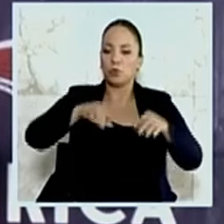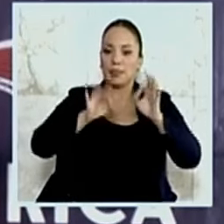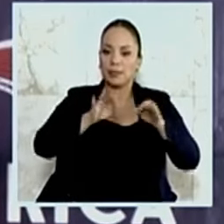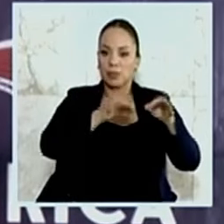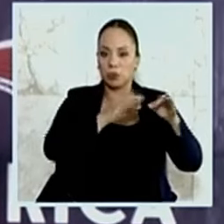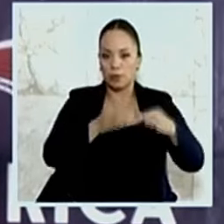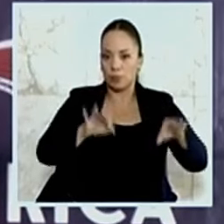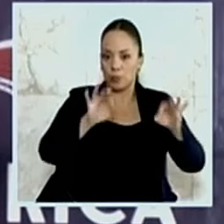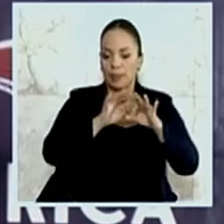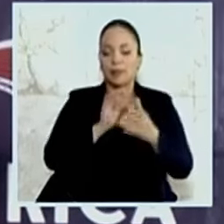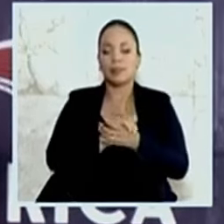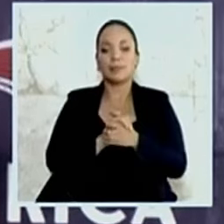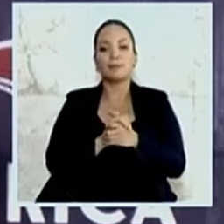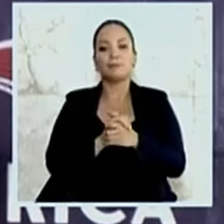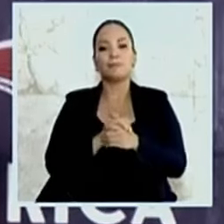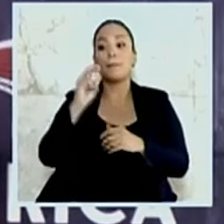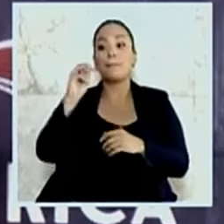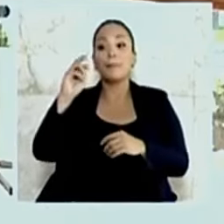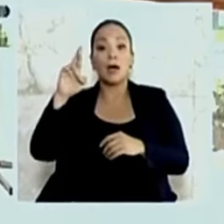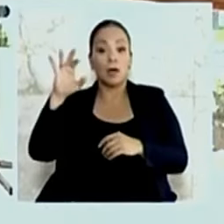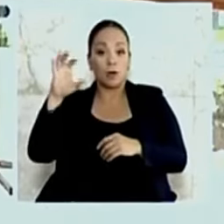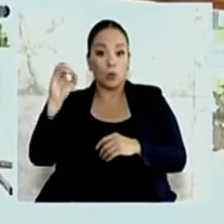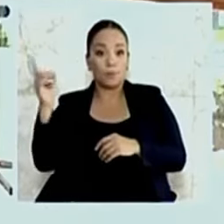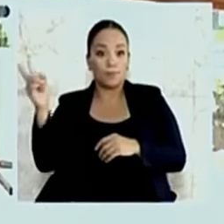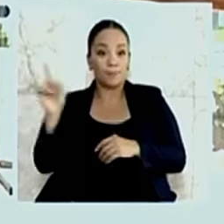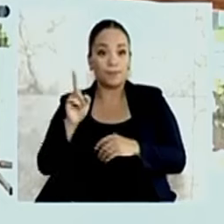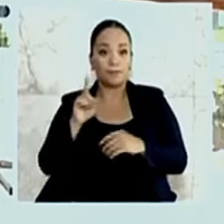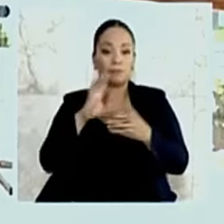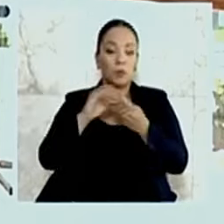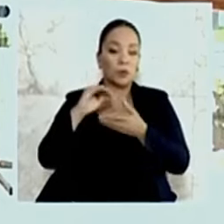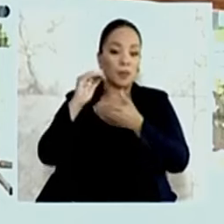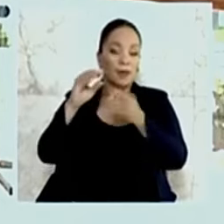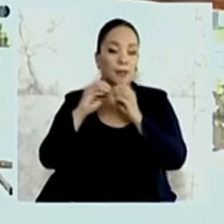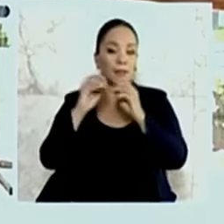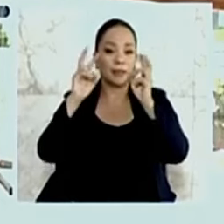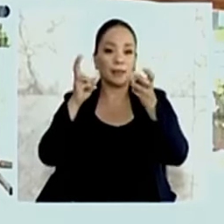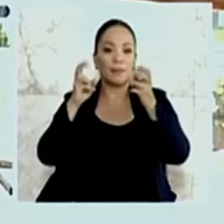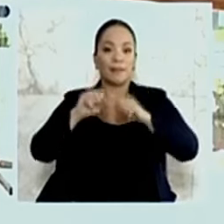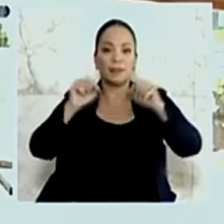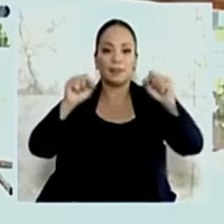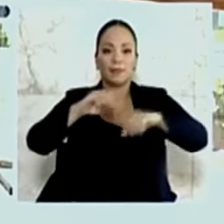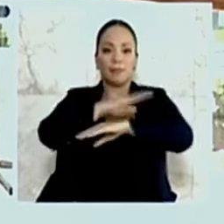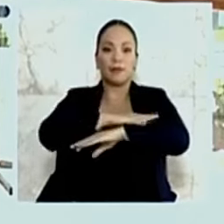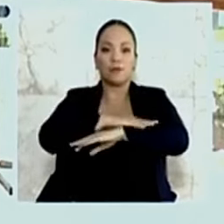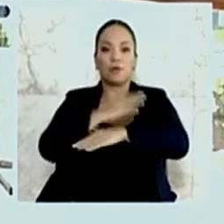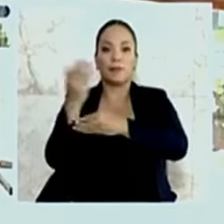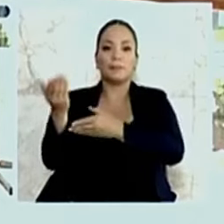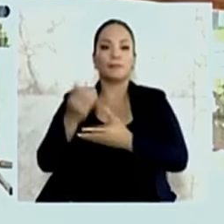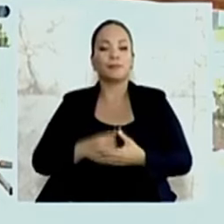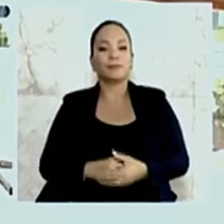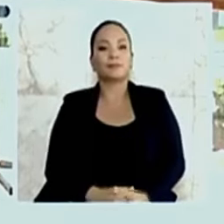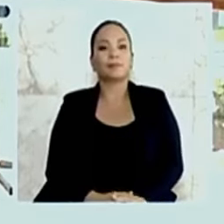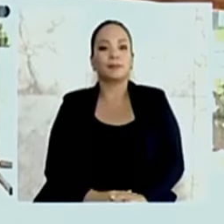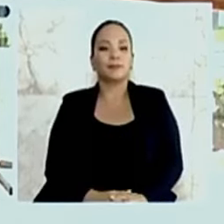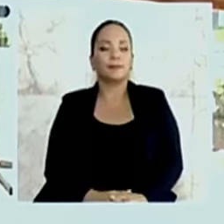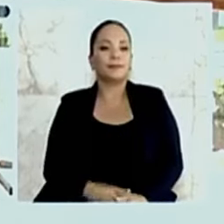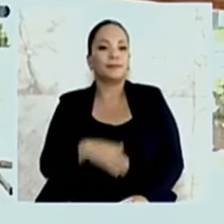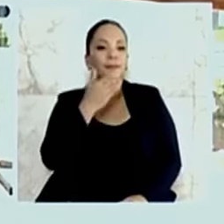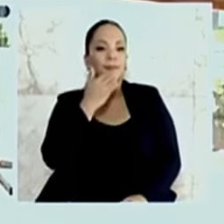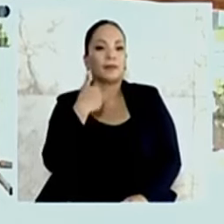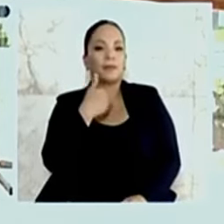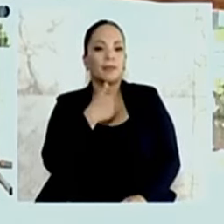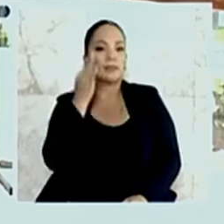también incrementa esa seguridad que yo mencioné hace un ratito y agiliza la generación de datos para la toma de decisiones. Entonces yo quisiera